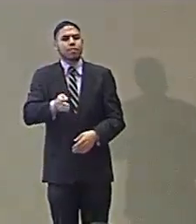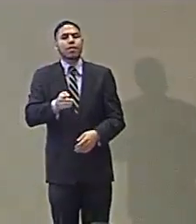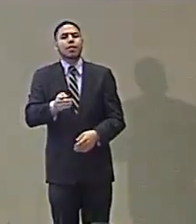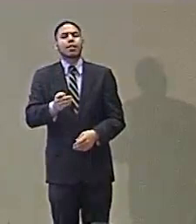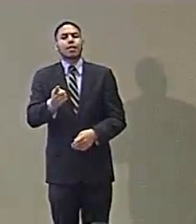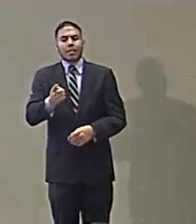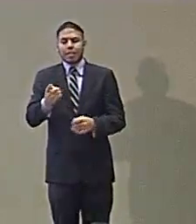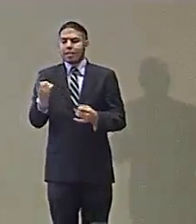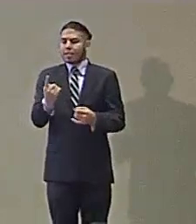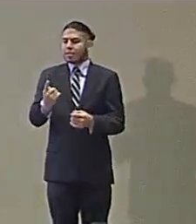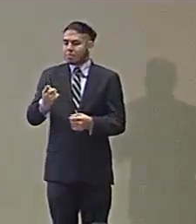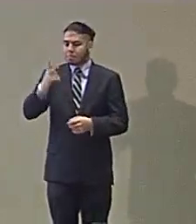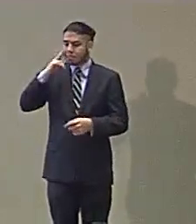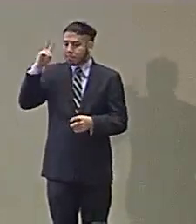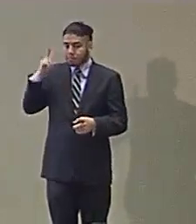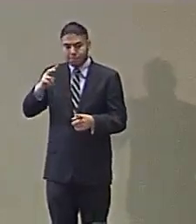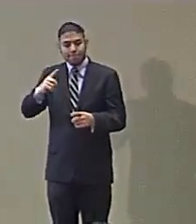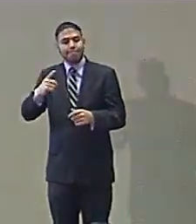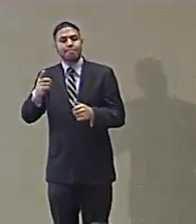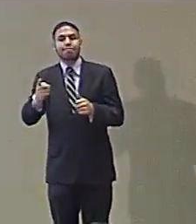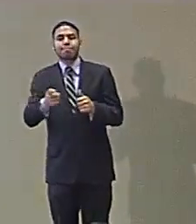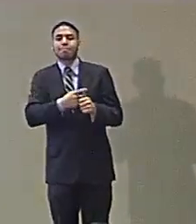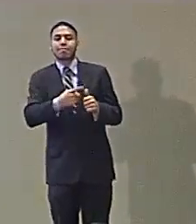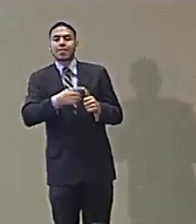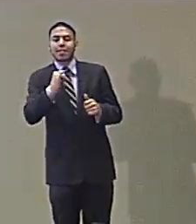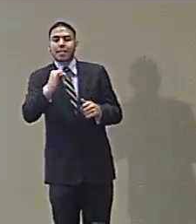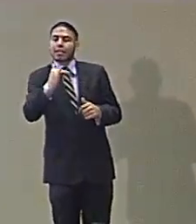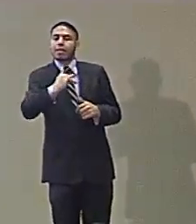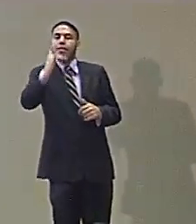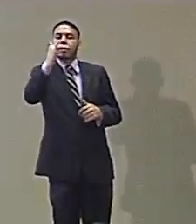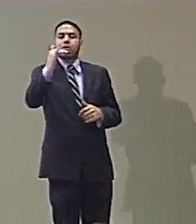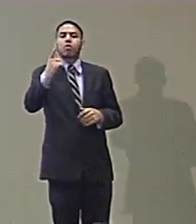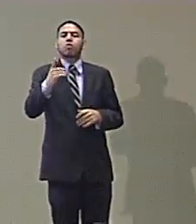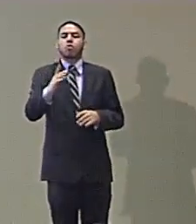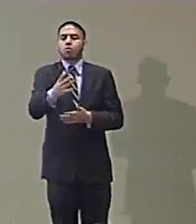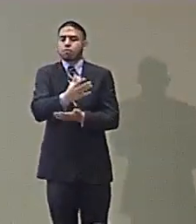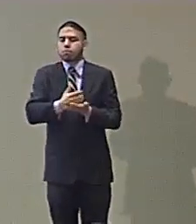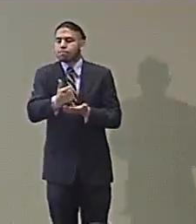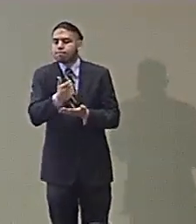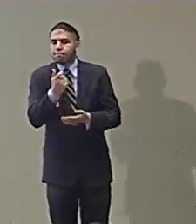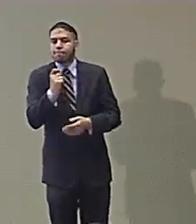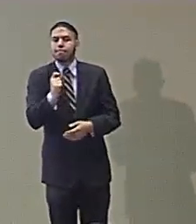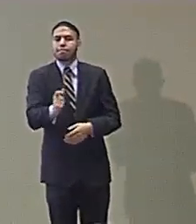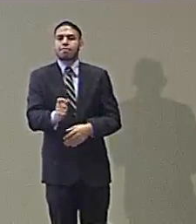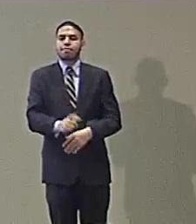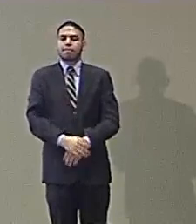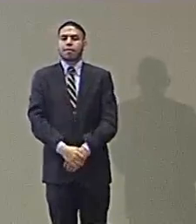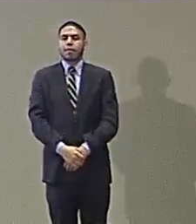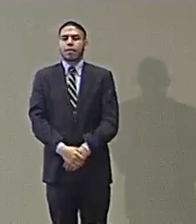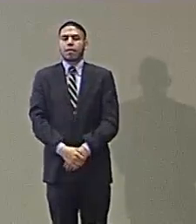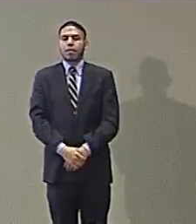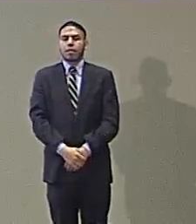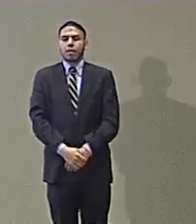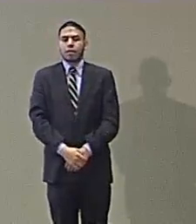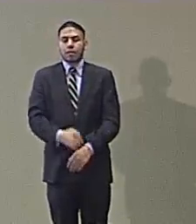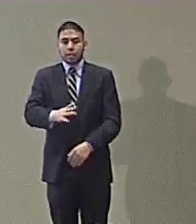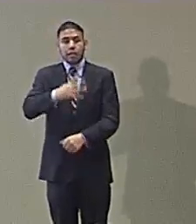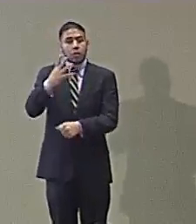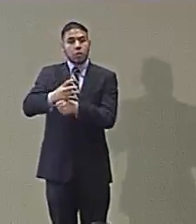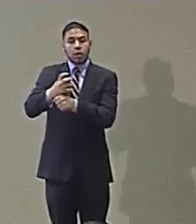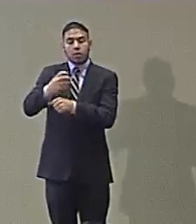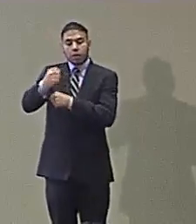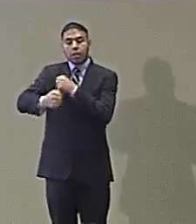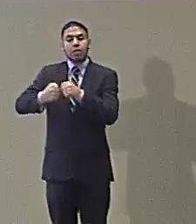consolidando como uno de los principales motores de la economía ya 2016 fue el cuarto año consecutivo en donde crecimos